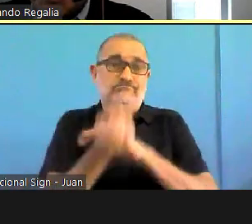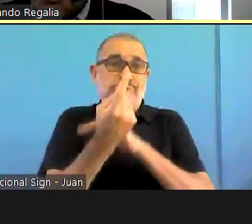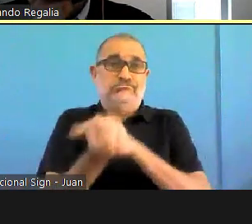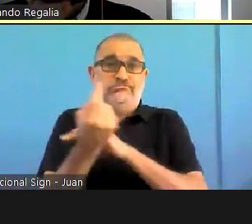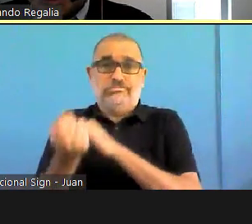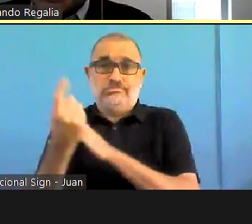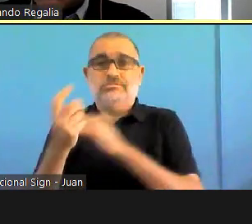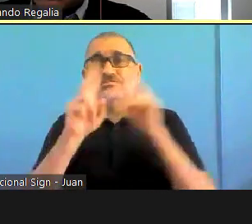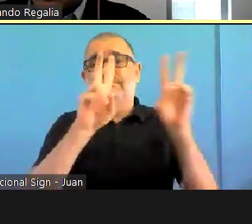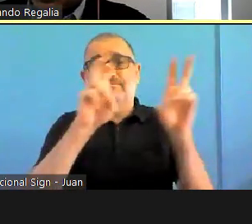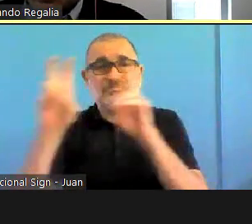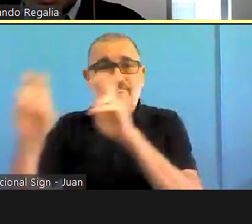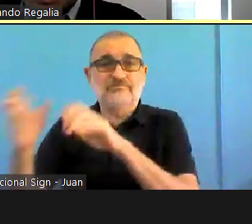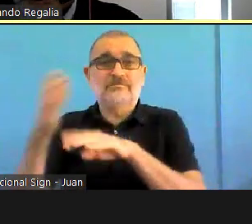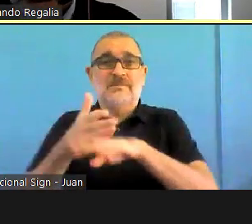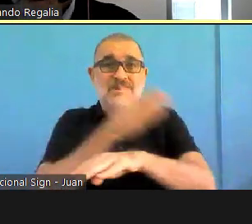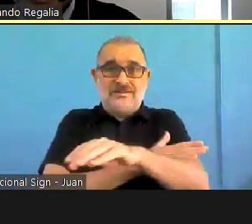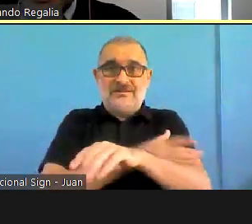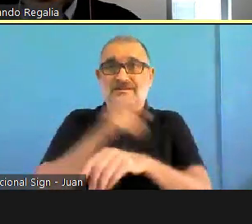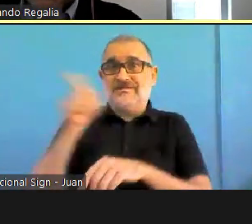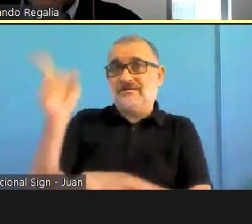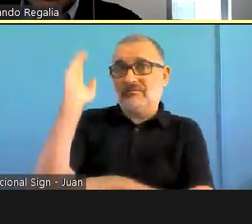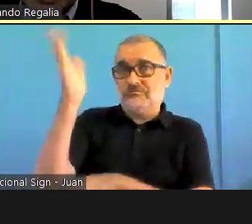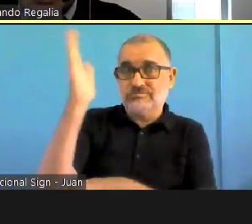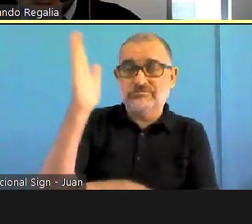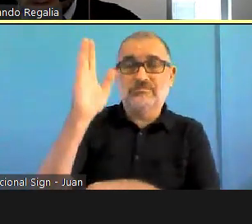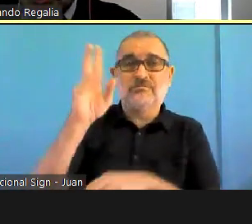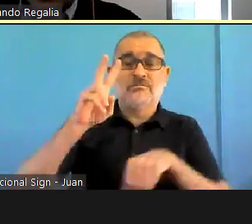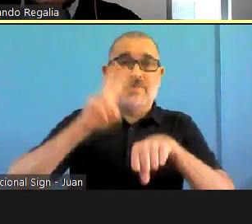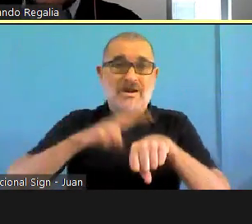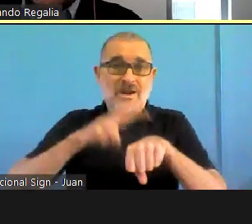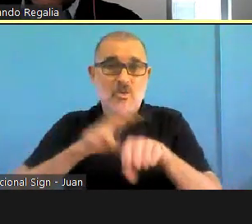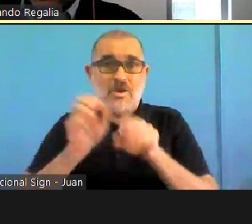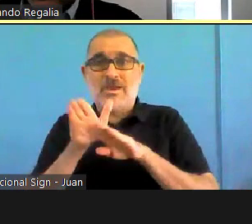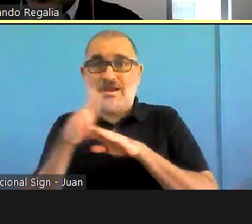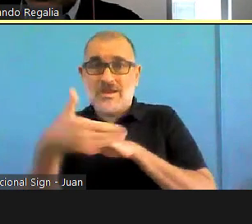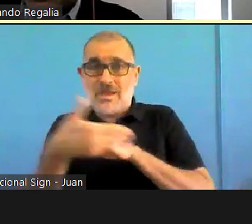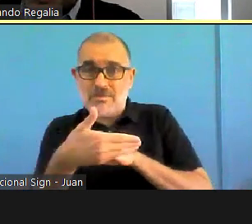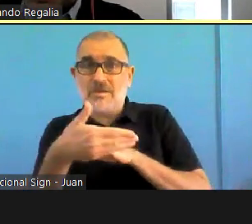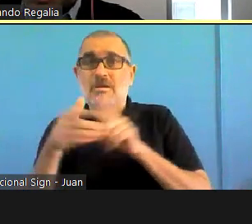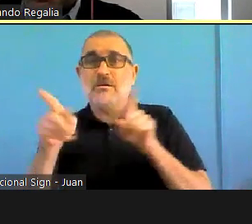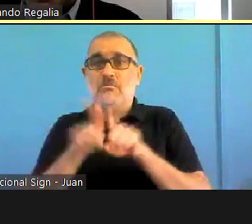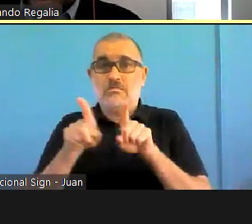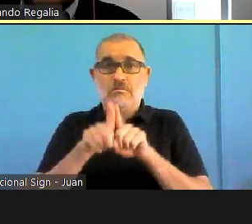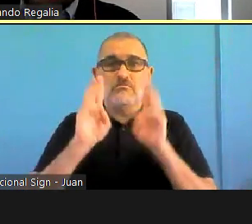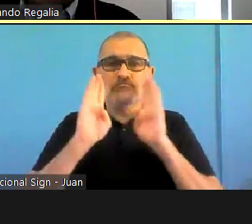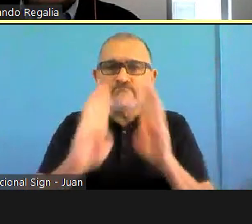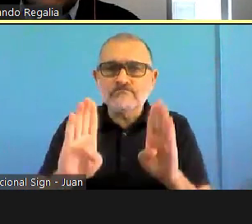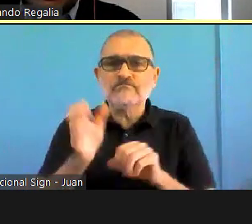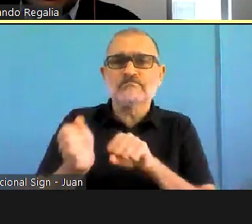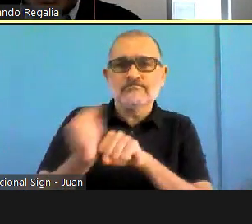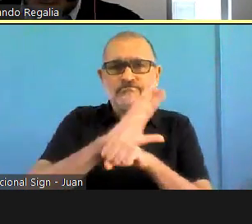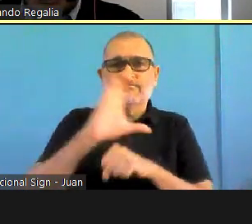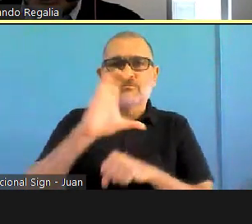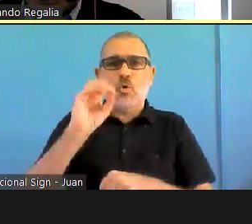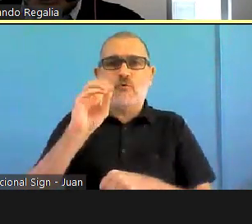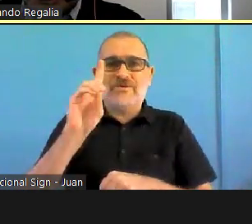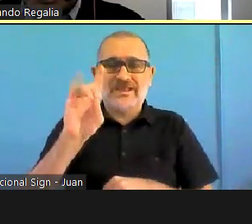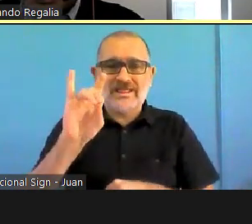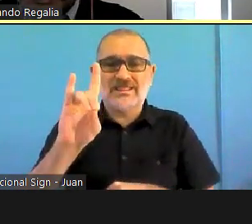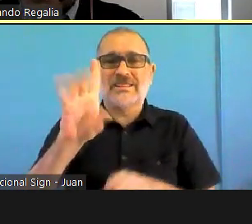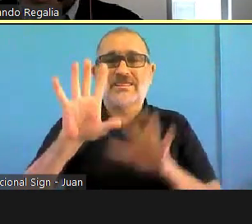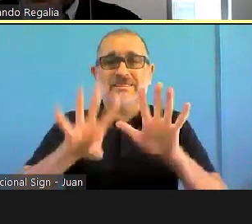también. Hemos visto muchos casos en donde los gobiernos han promulgado nuevas leyes o